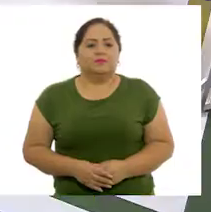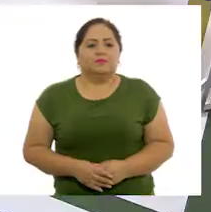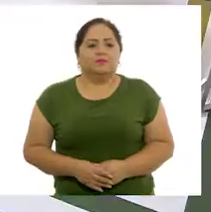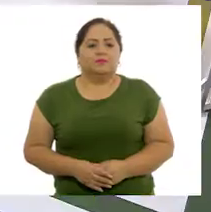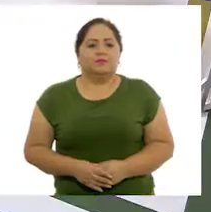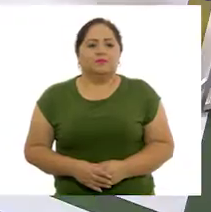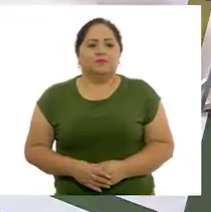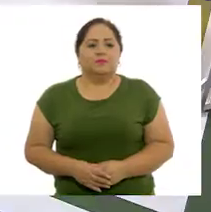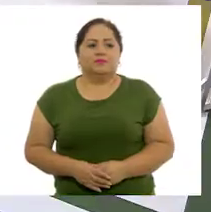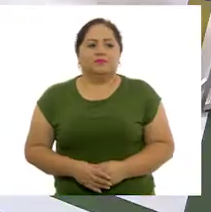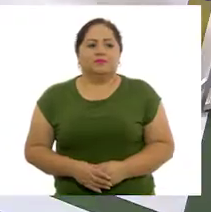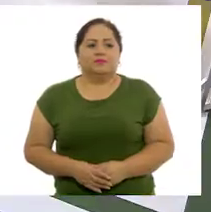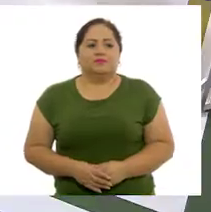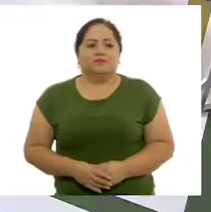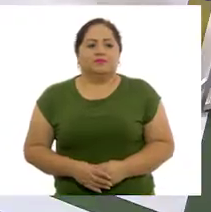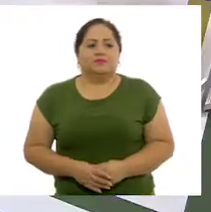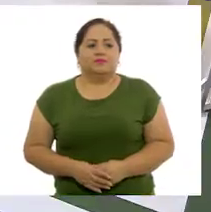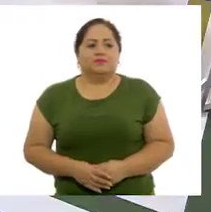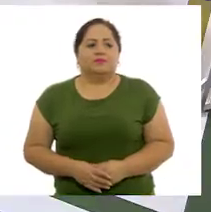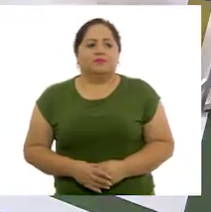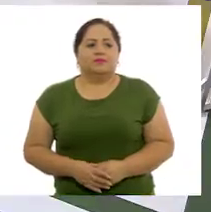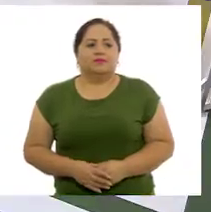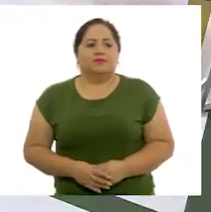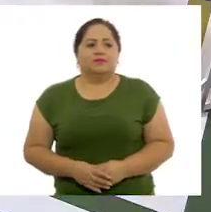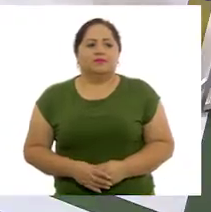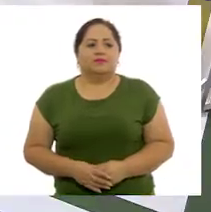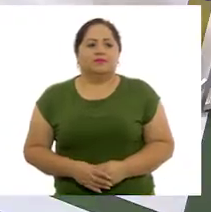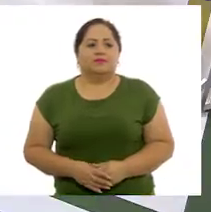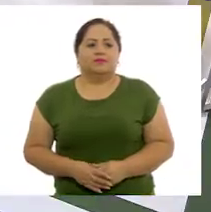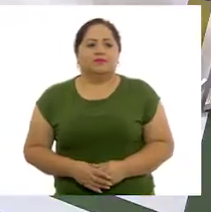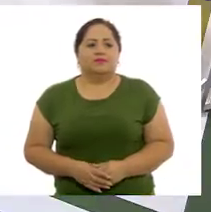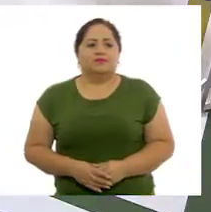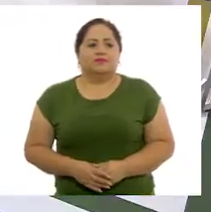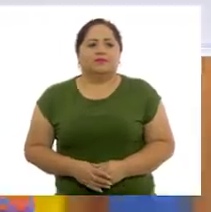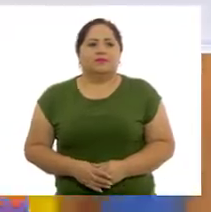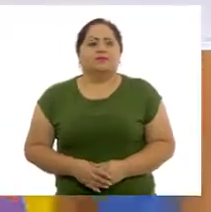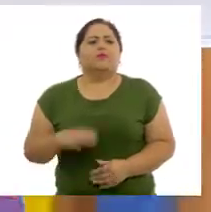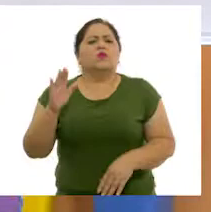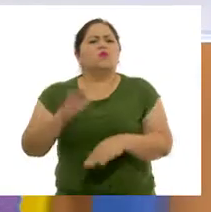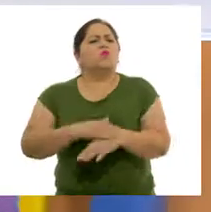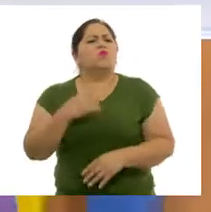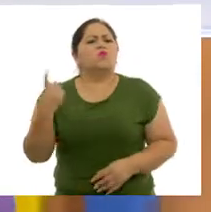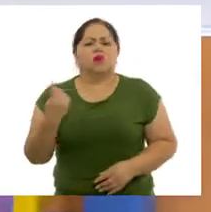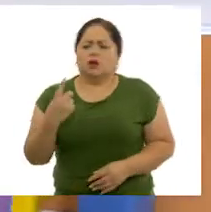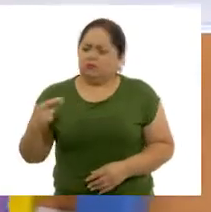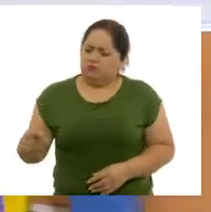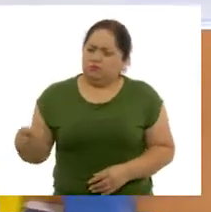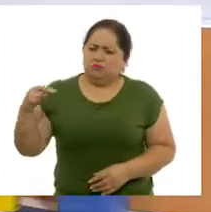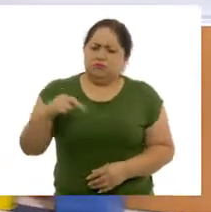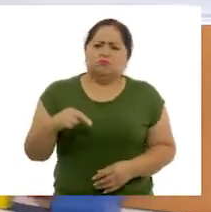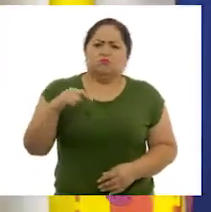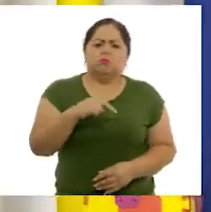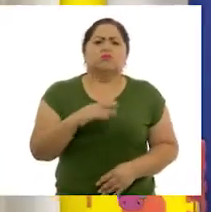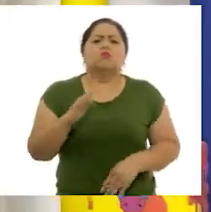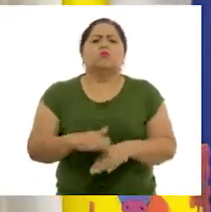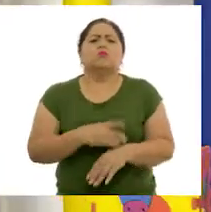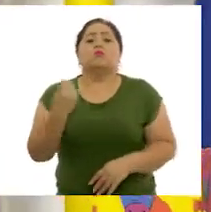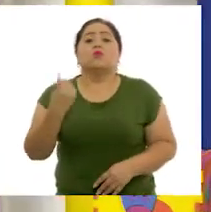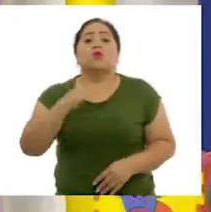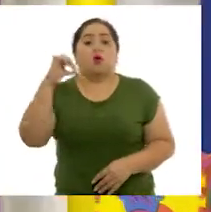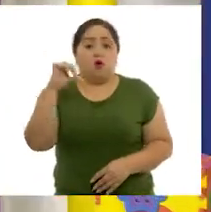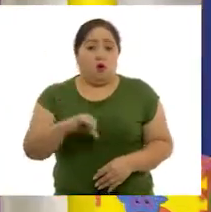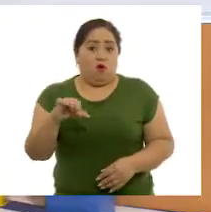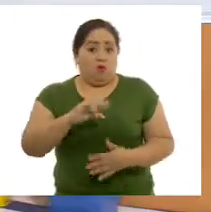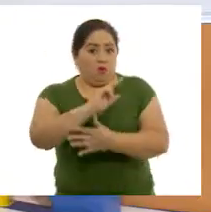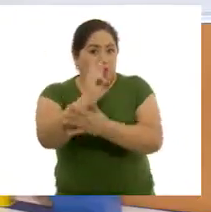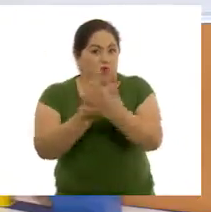Y llegué hasta el otro lado. Muy bien, Eric. Ah, bueno, te preguntarás por qué venía saltando sobre las piedras en el río. Porque hoy continuaremos con